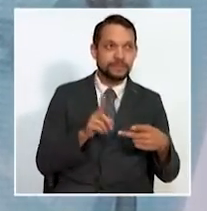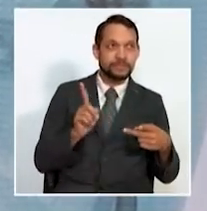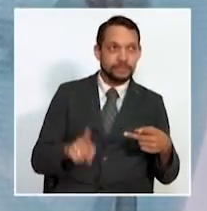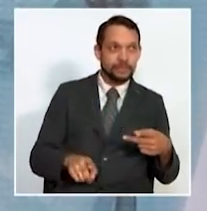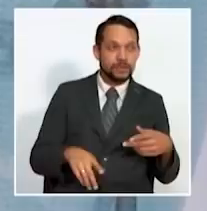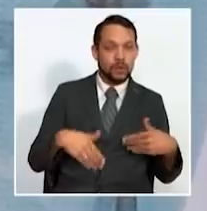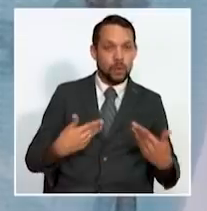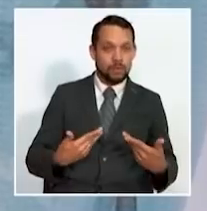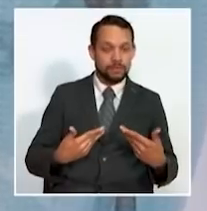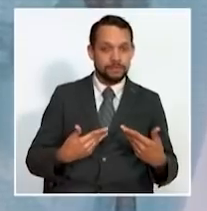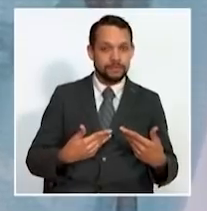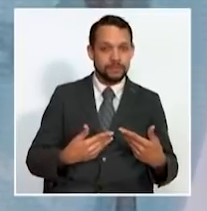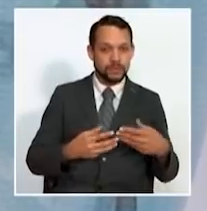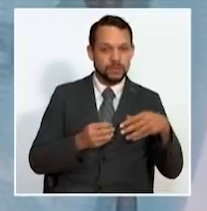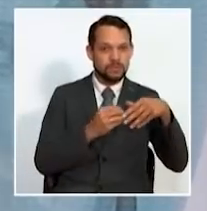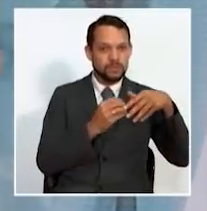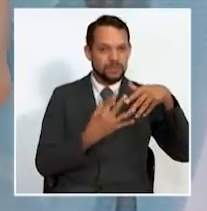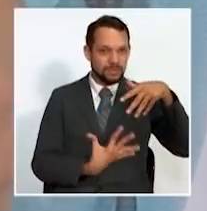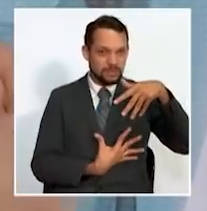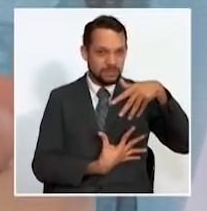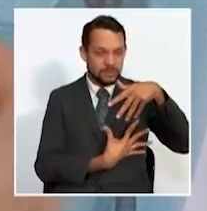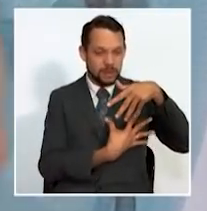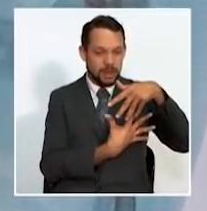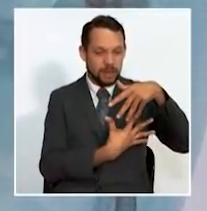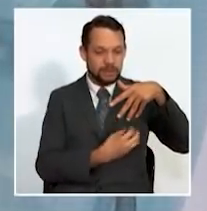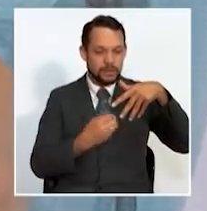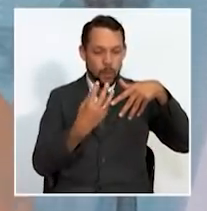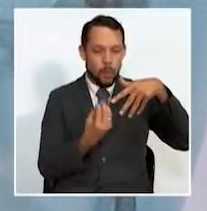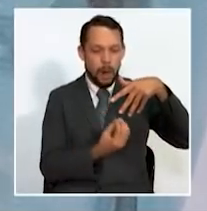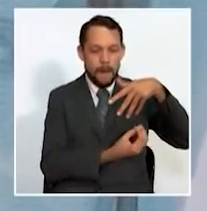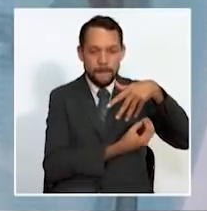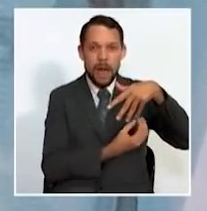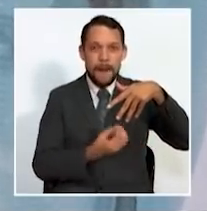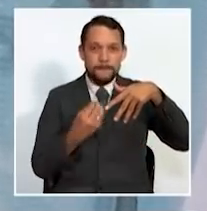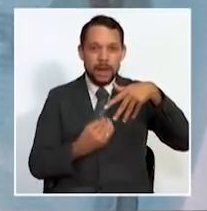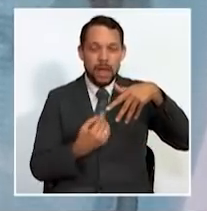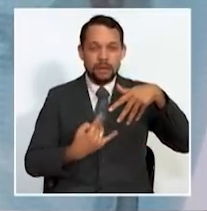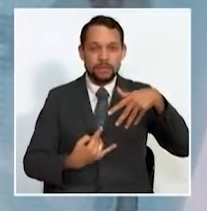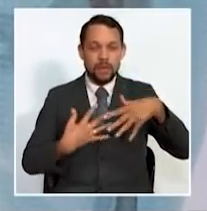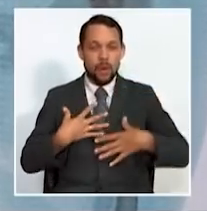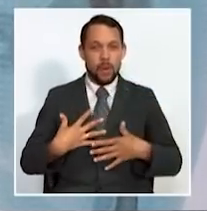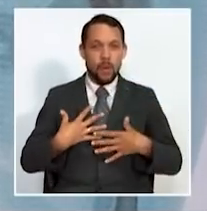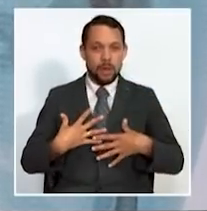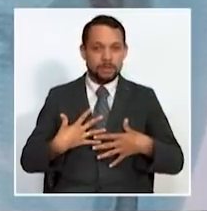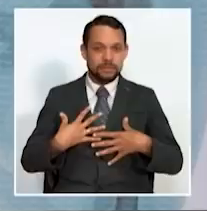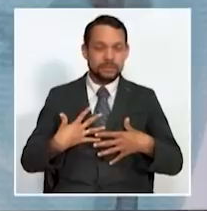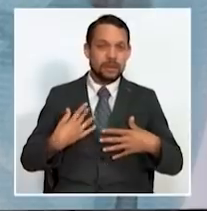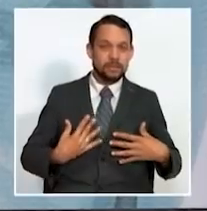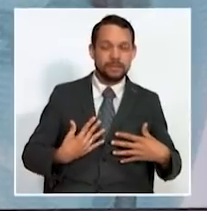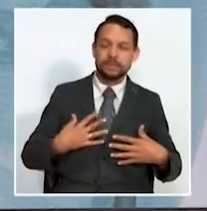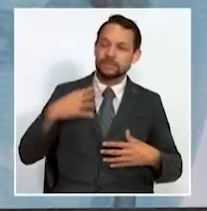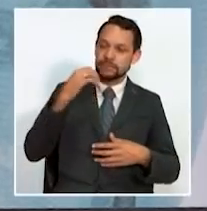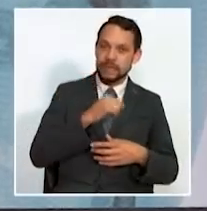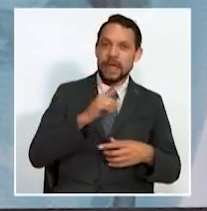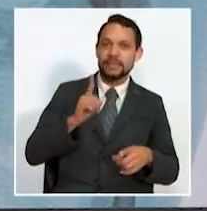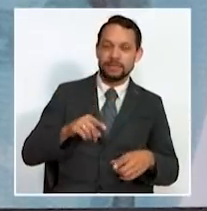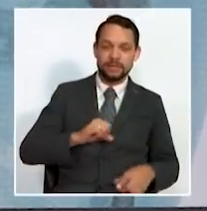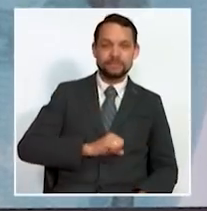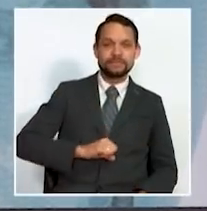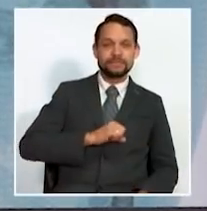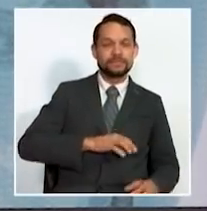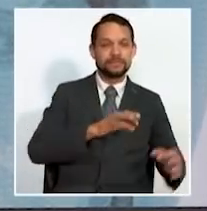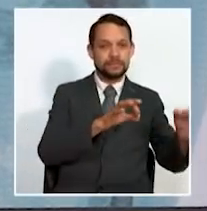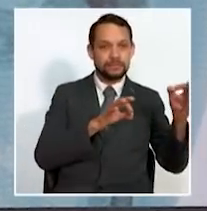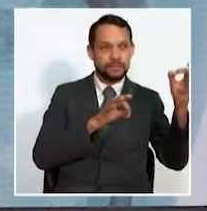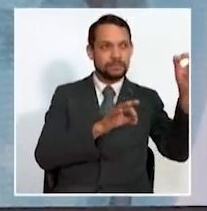los bronquios fuentes que salen desde el mediastino y podemos muchas veces encontrar patologías como